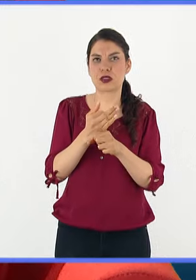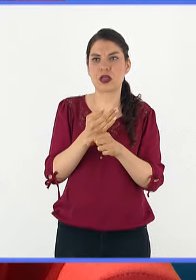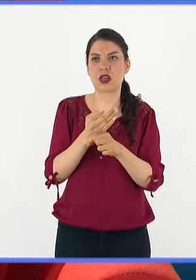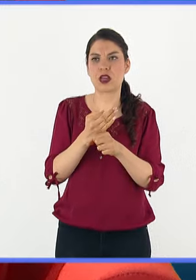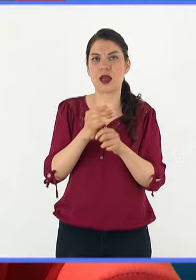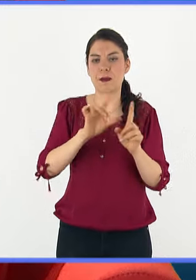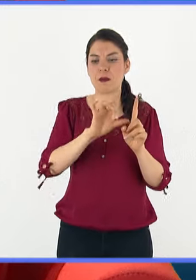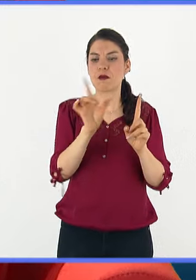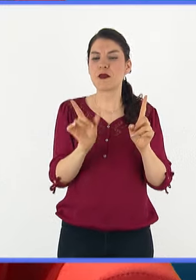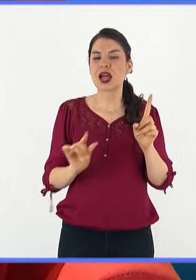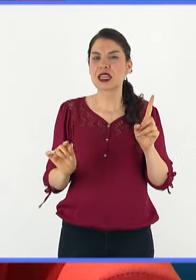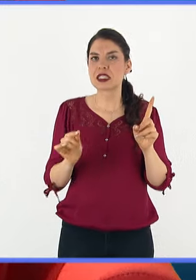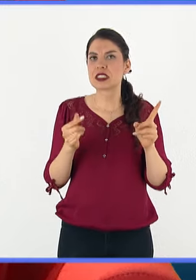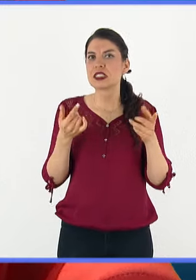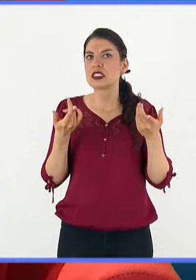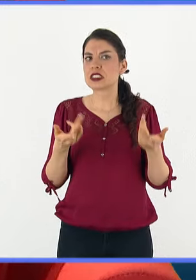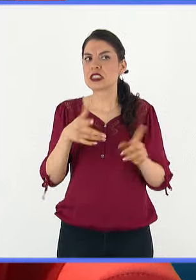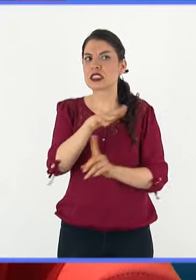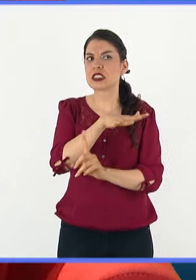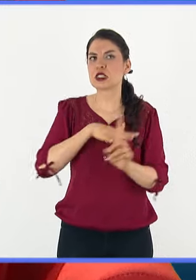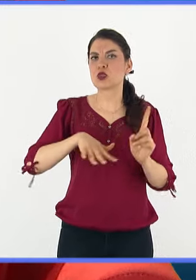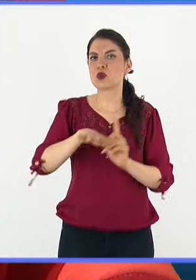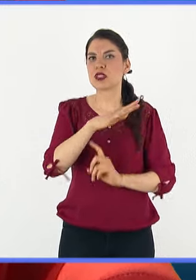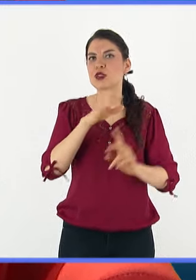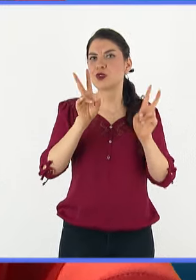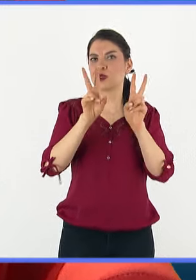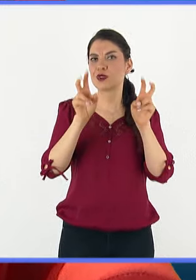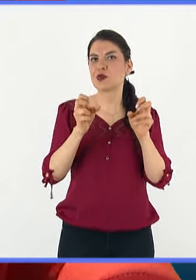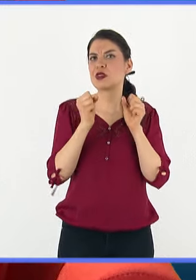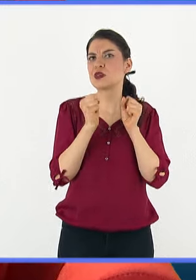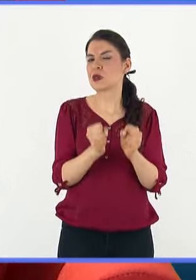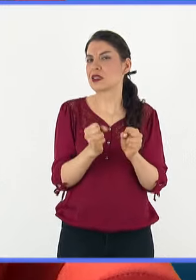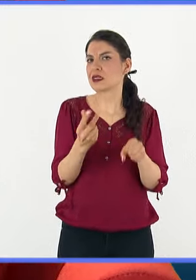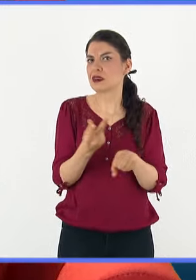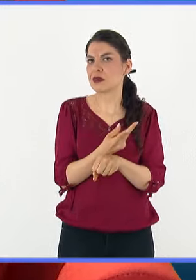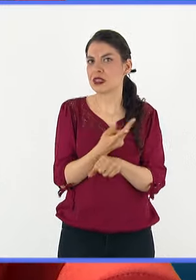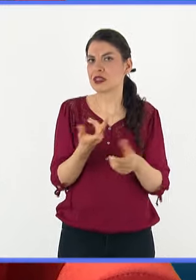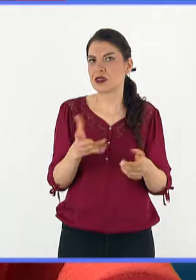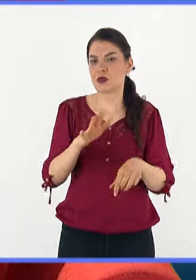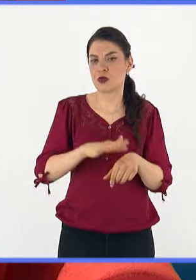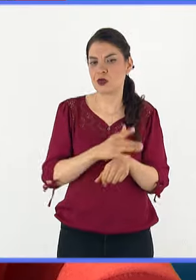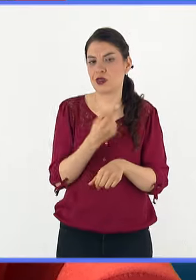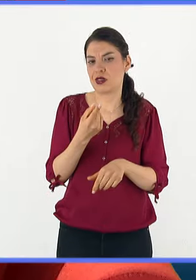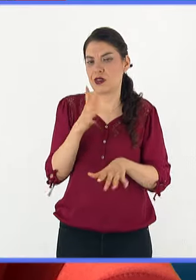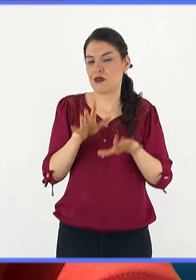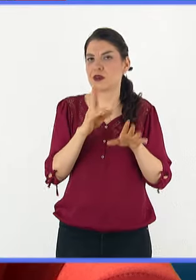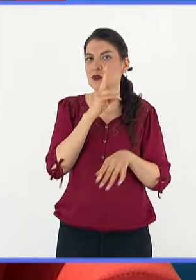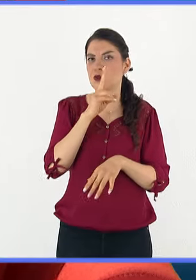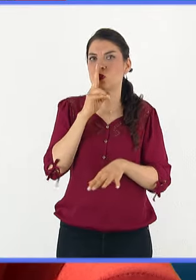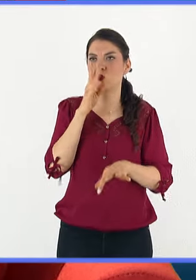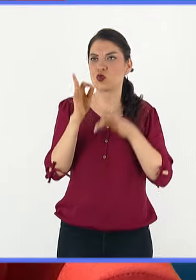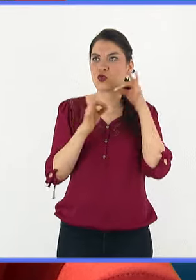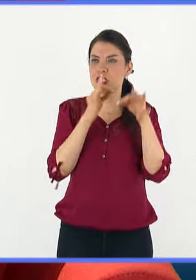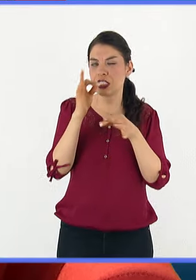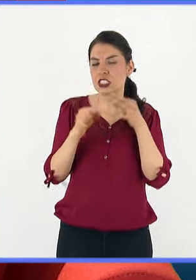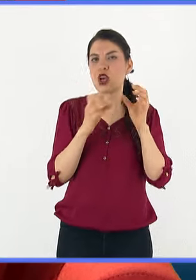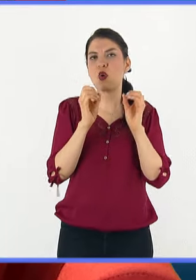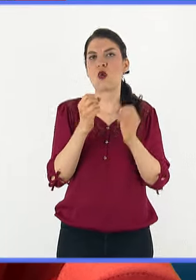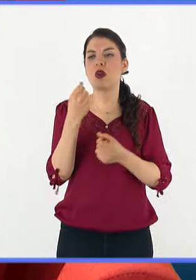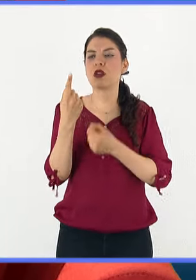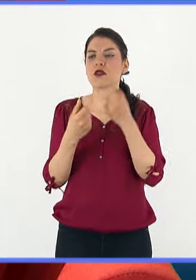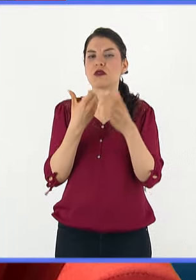que sucede en el país en temas de seguridad que evidentemente muchas veces se vuelve noticia y hay cosas de las que nos enteramos de forma